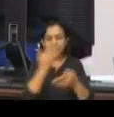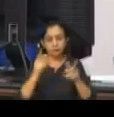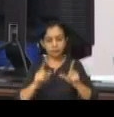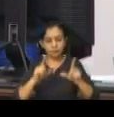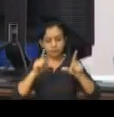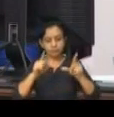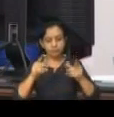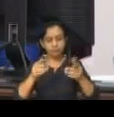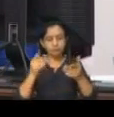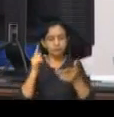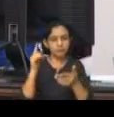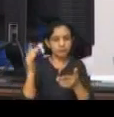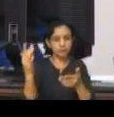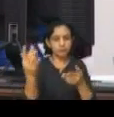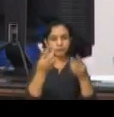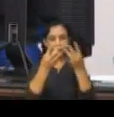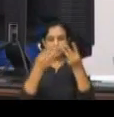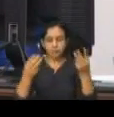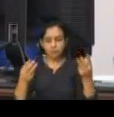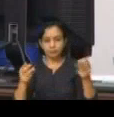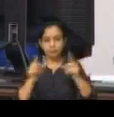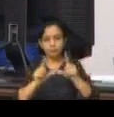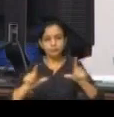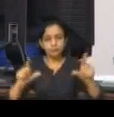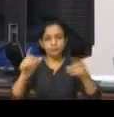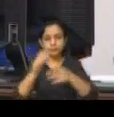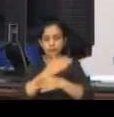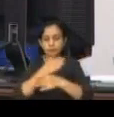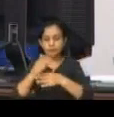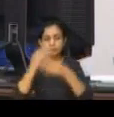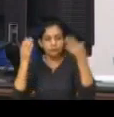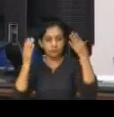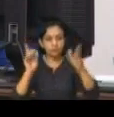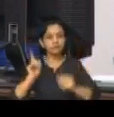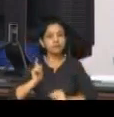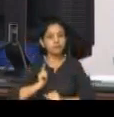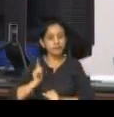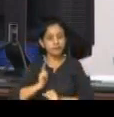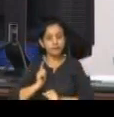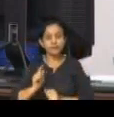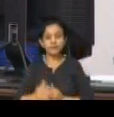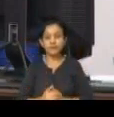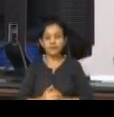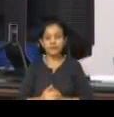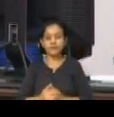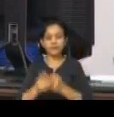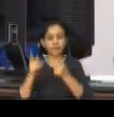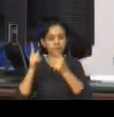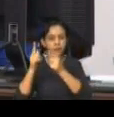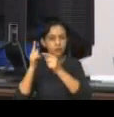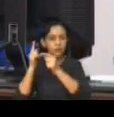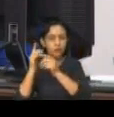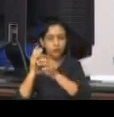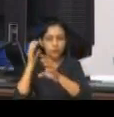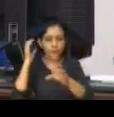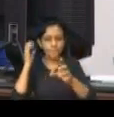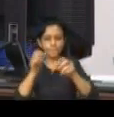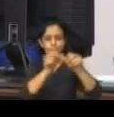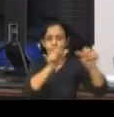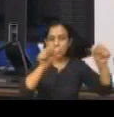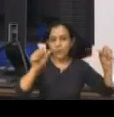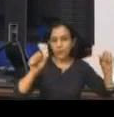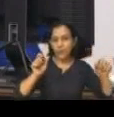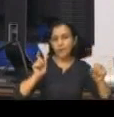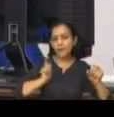del traspaso de todos los bienes inmuebles, bienes tangibles e intangibles, medios de transporte y semovientes que pertenecieron y